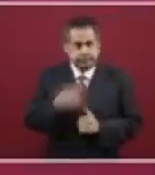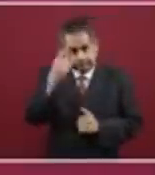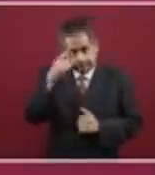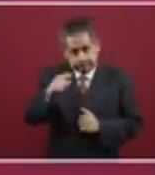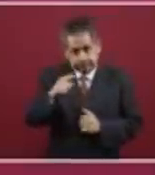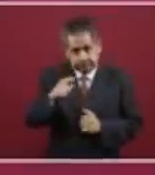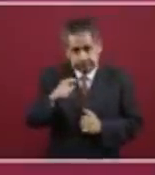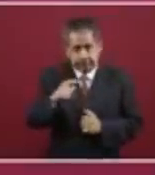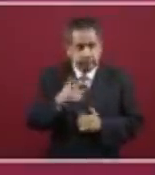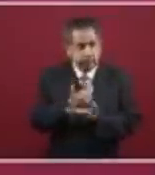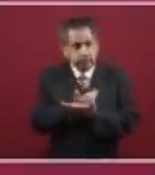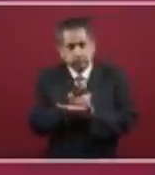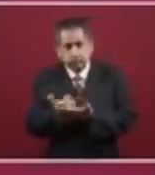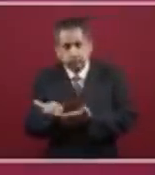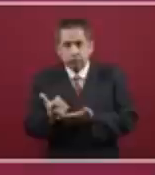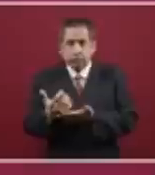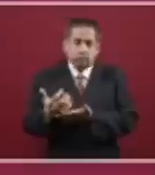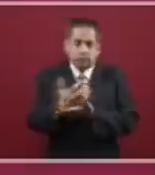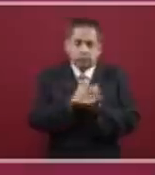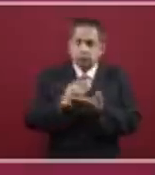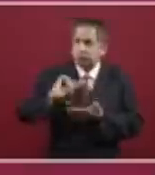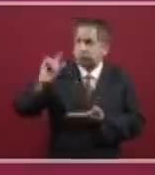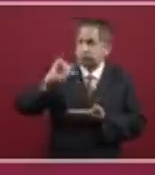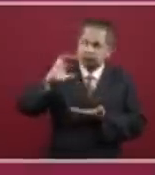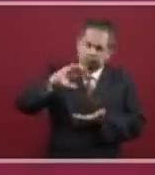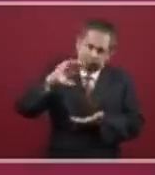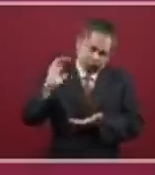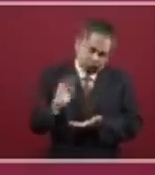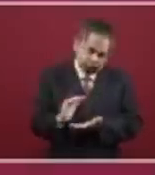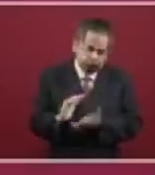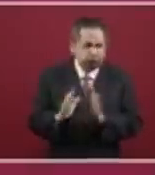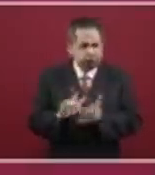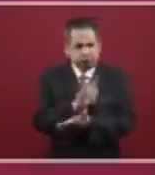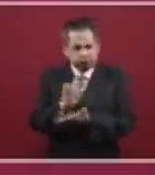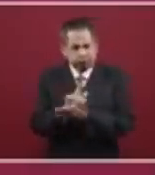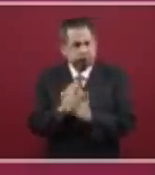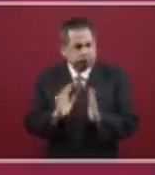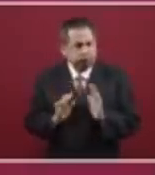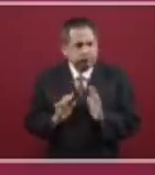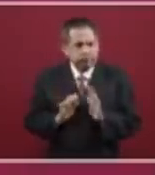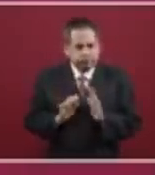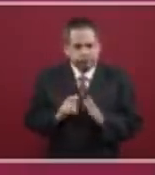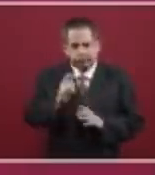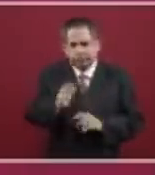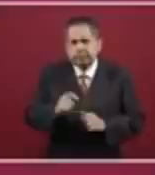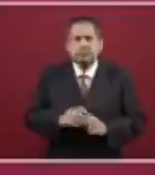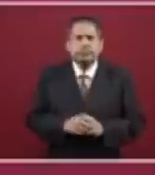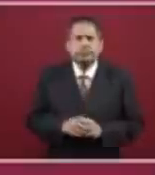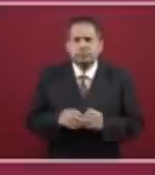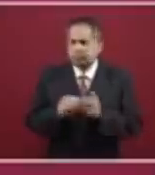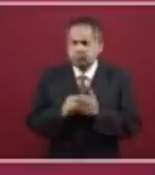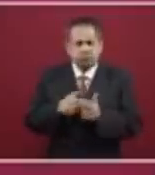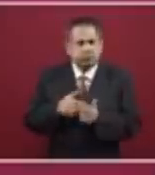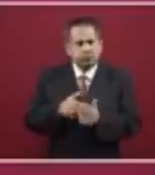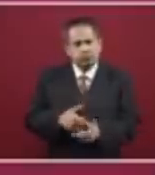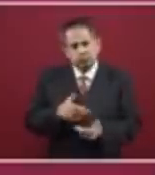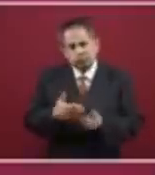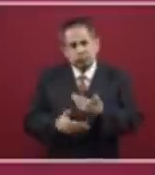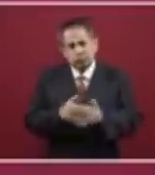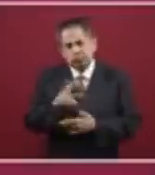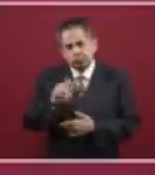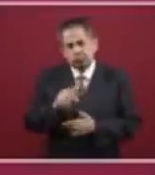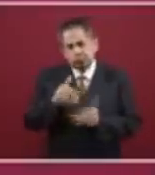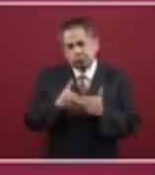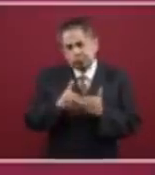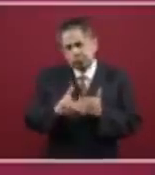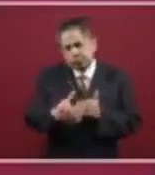de los sueldos de los altos funcionarios públicos, pues va a seguir su curso